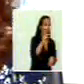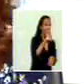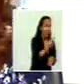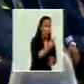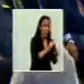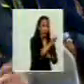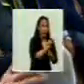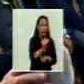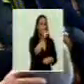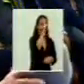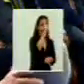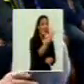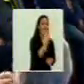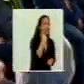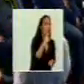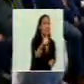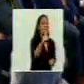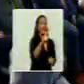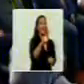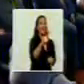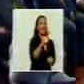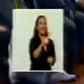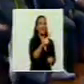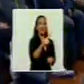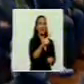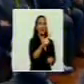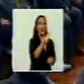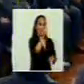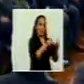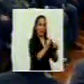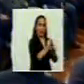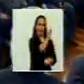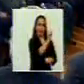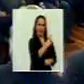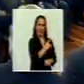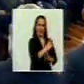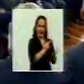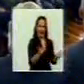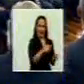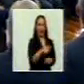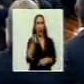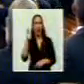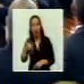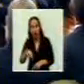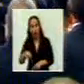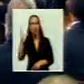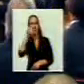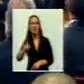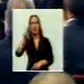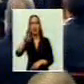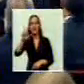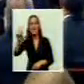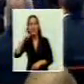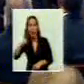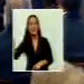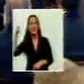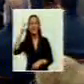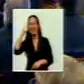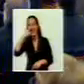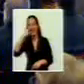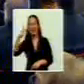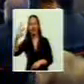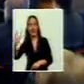65.000 universitarios. Hoy tenemos 125.738,